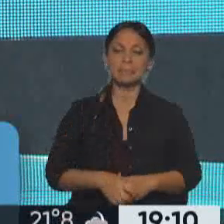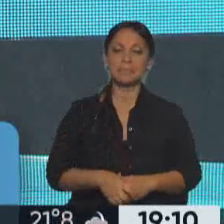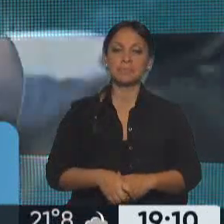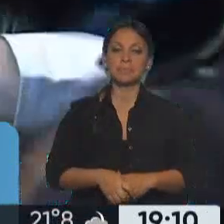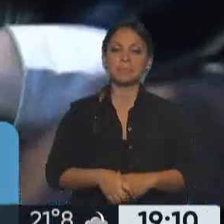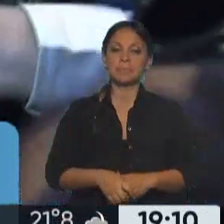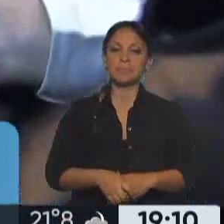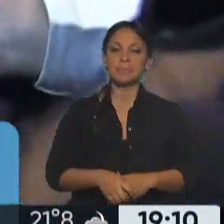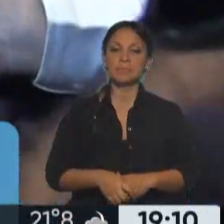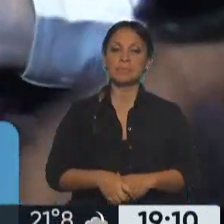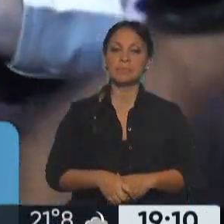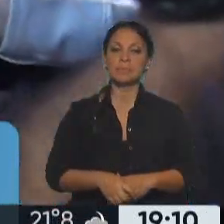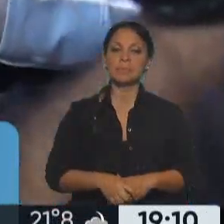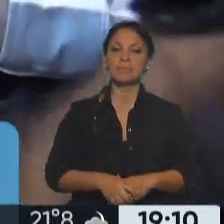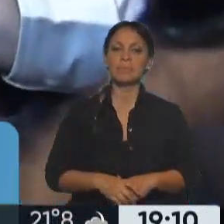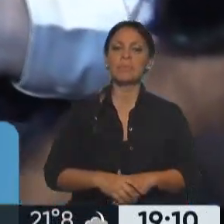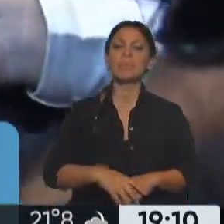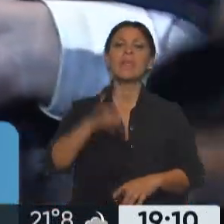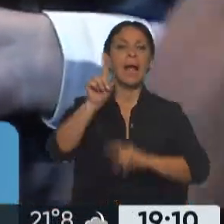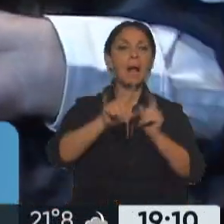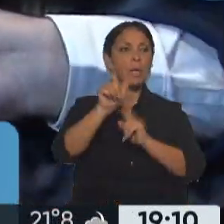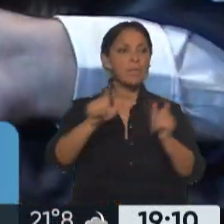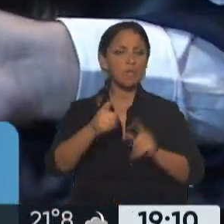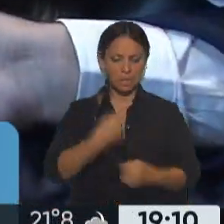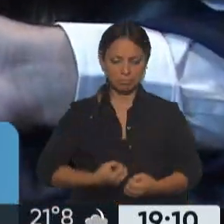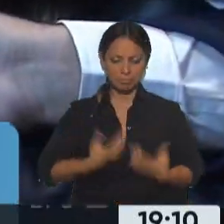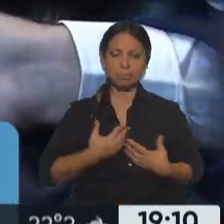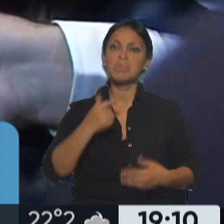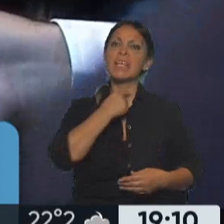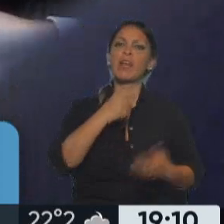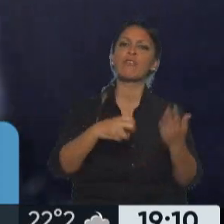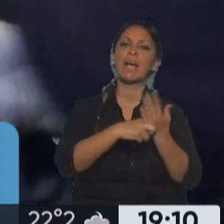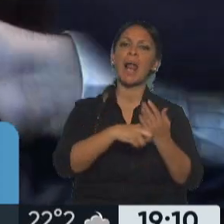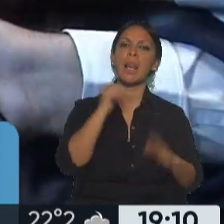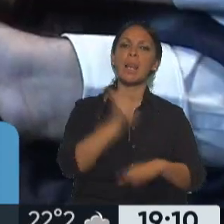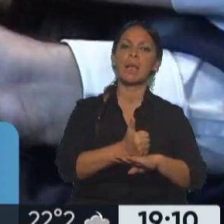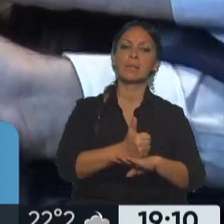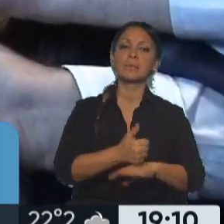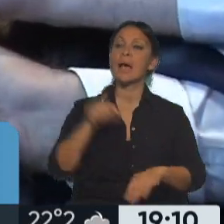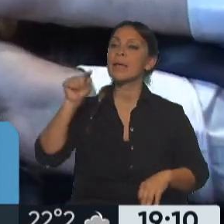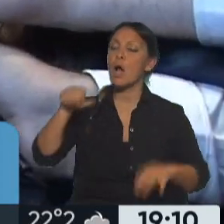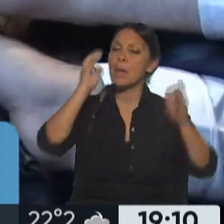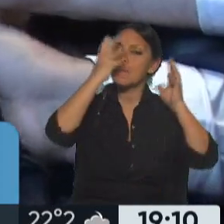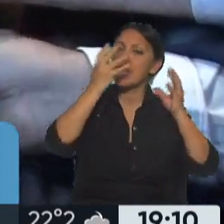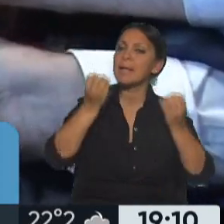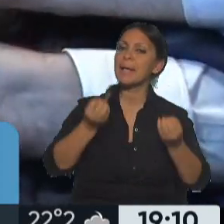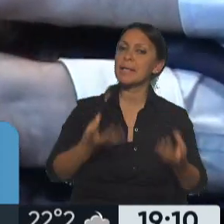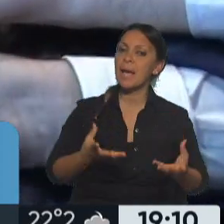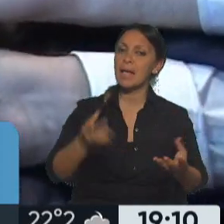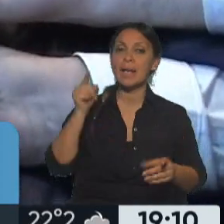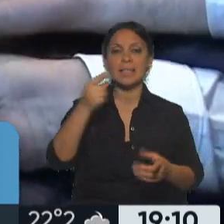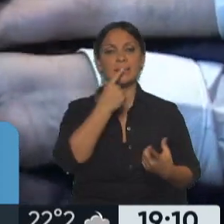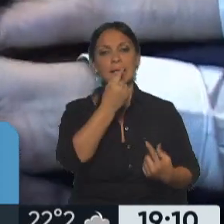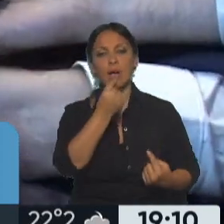ministro es gente que vino por sí sola y dijo, yo quiero fiscalizar porque quiero una Argentina distinta. ¿Cómo están los ánimos de Milei ahora? ¿Está siguiendo más allá de que se quejó de